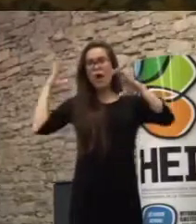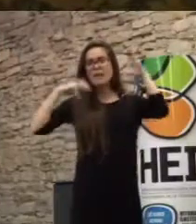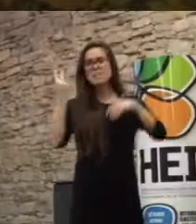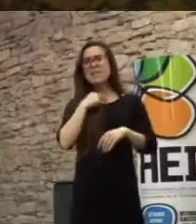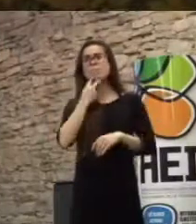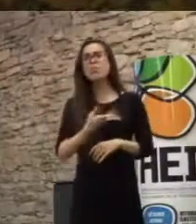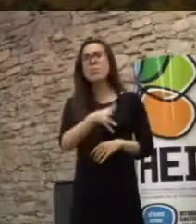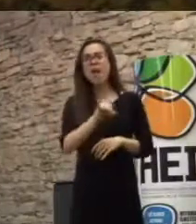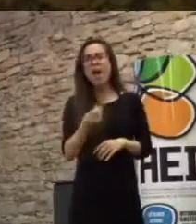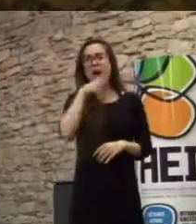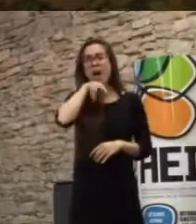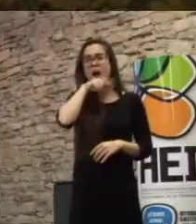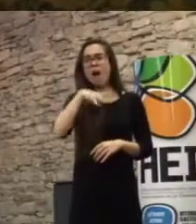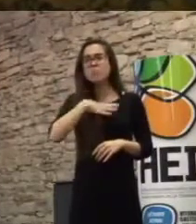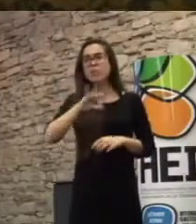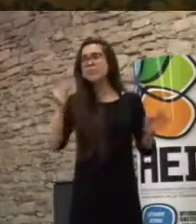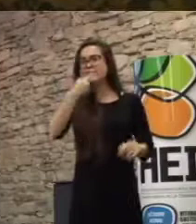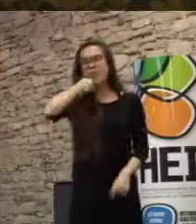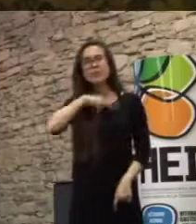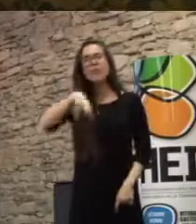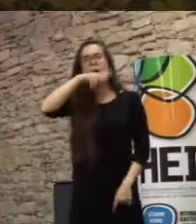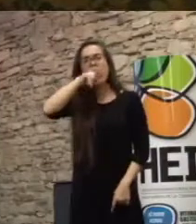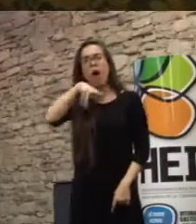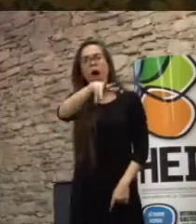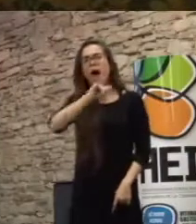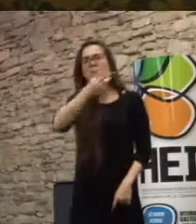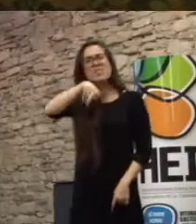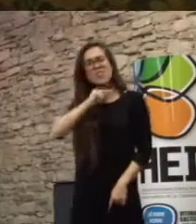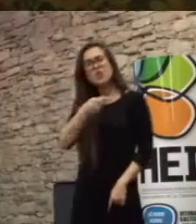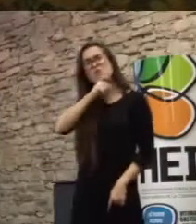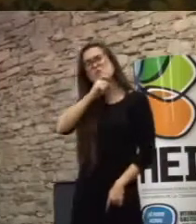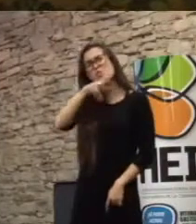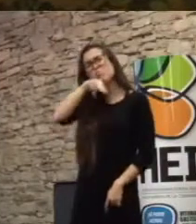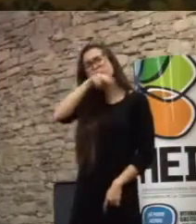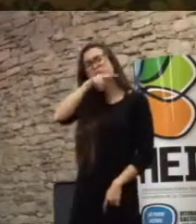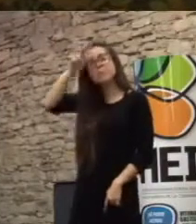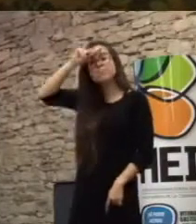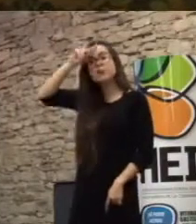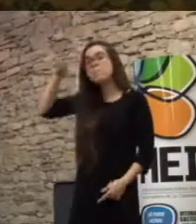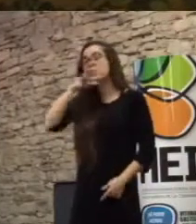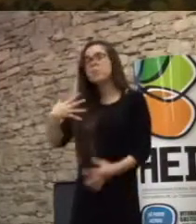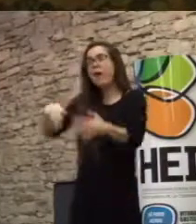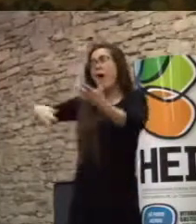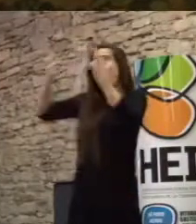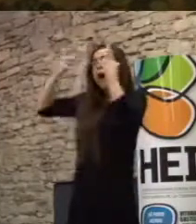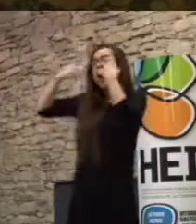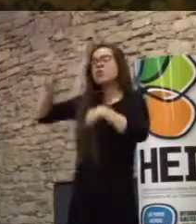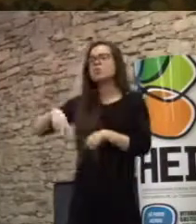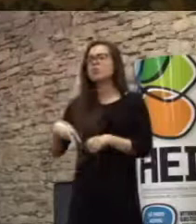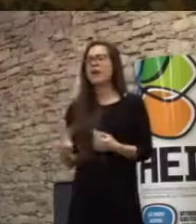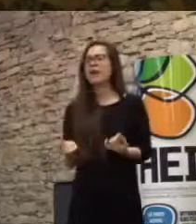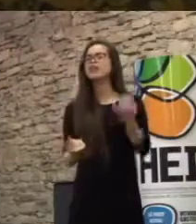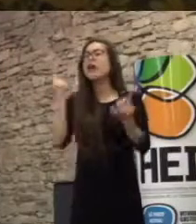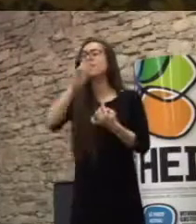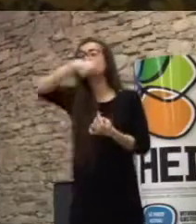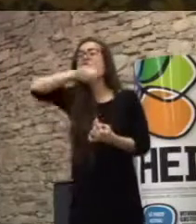y sin embargo no sabemos usarlo porque nadie nos enseña a usarlo así que a quienes de vosotros os gustaría que os comentase alguna pauta que otra de